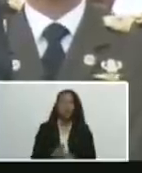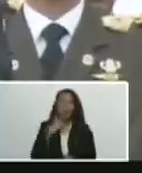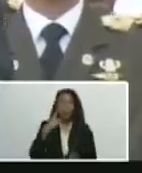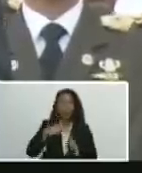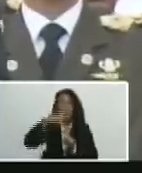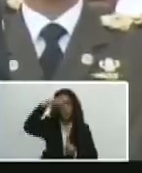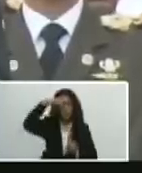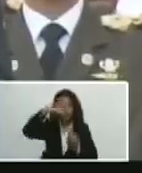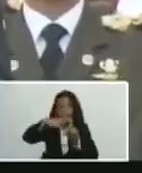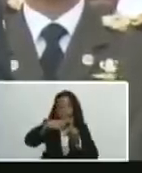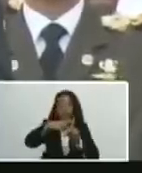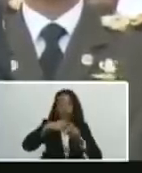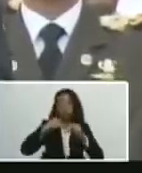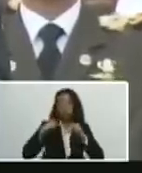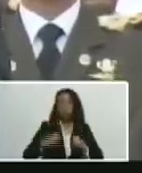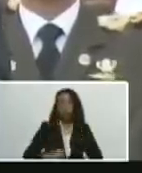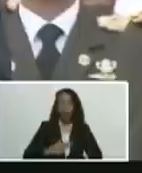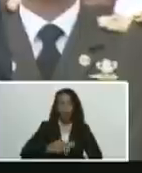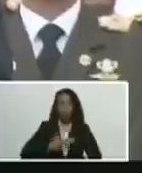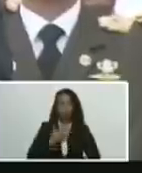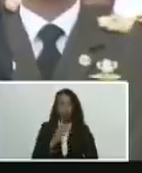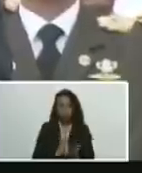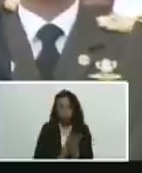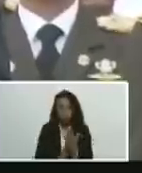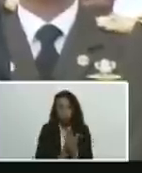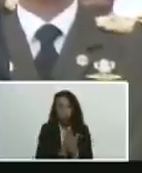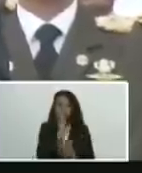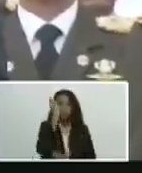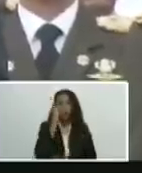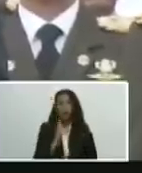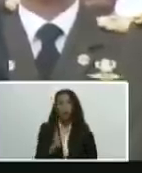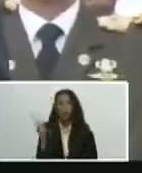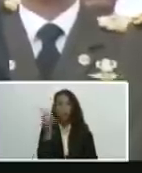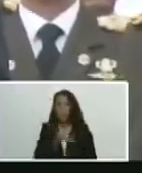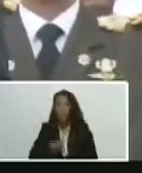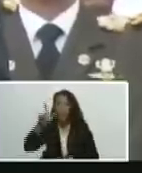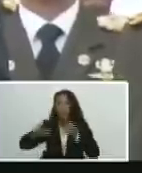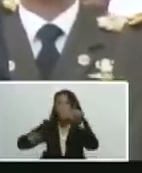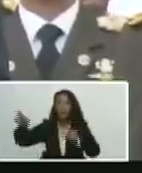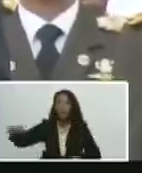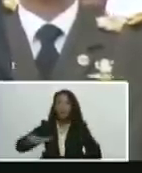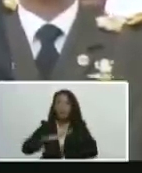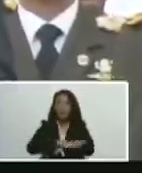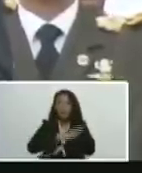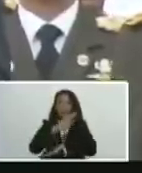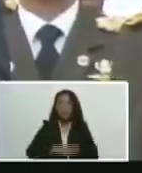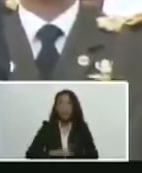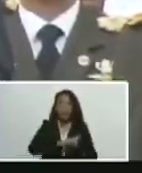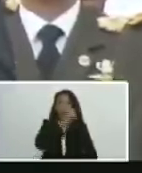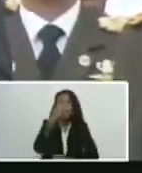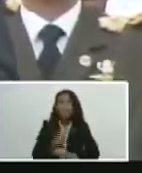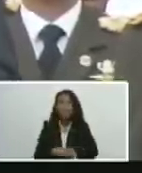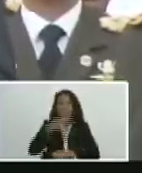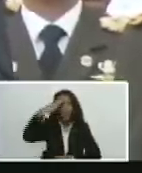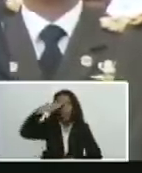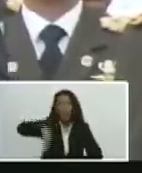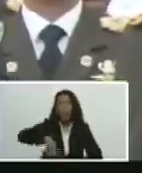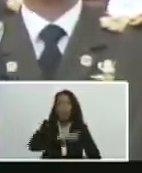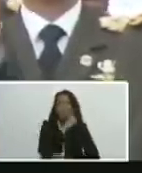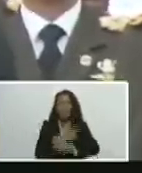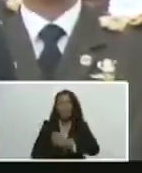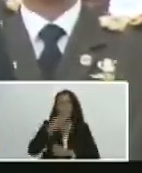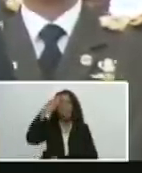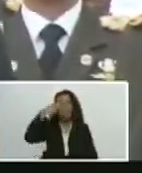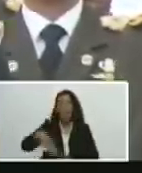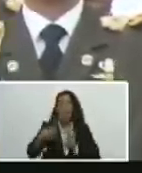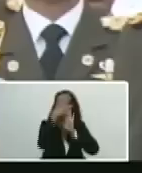positiva, afirmativa, de los venezolanos y venezolanas, y la Fuerza Armada y el poder militar